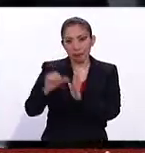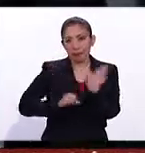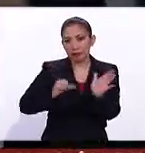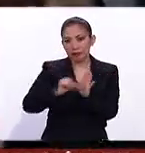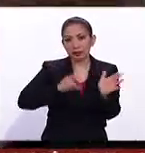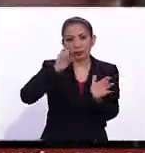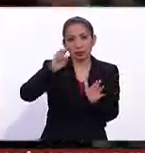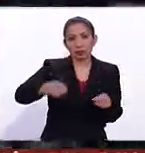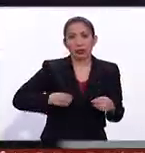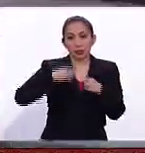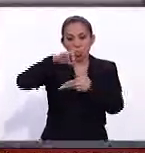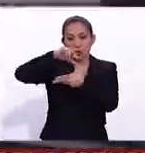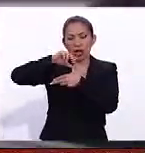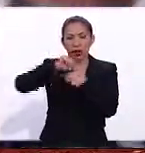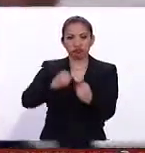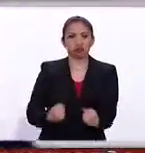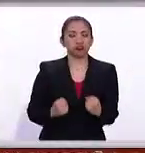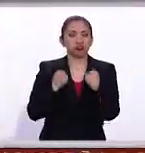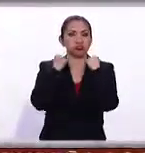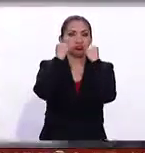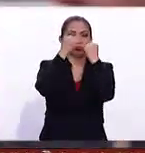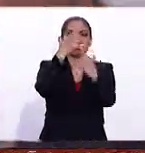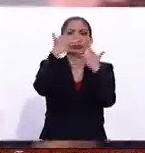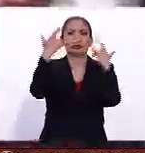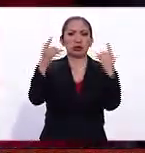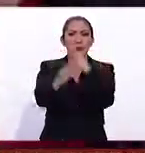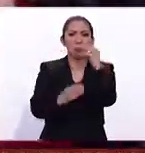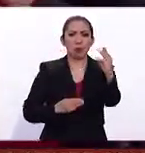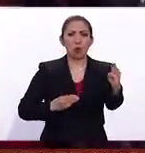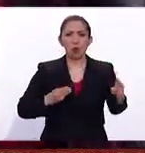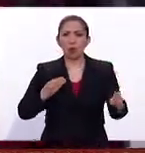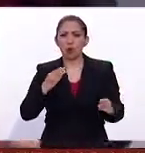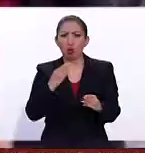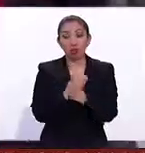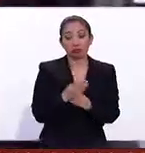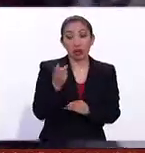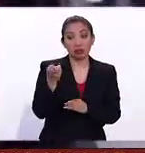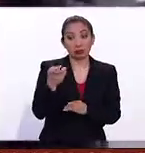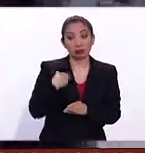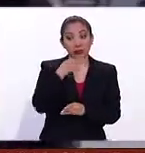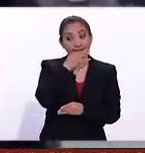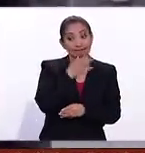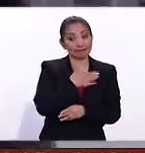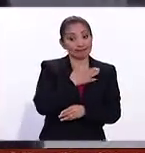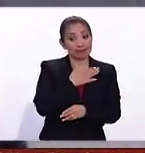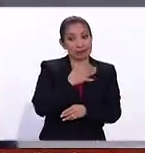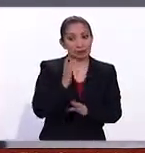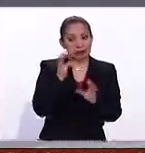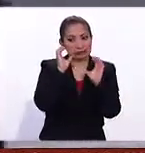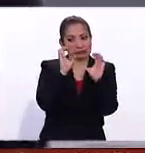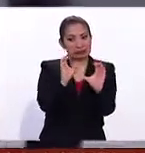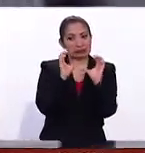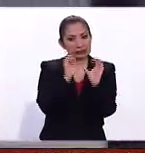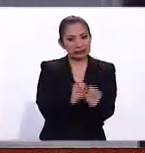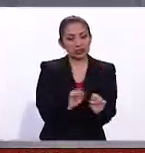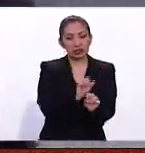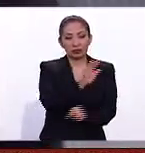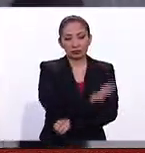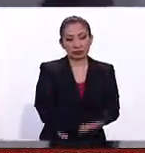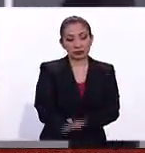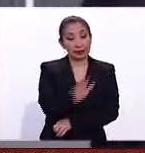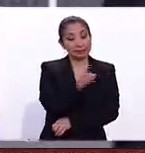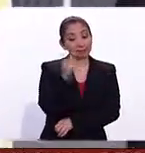meses vivimos el huracán más poderoso de la historia y eso también nos tiene que poner en alerta como sociedad de